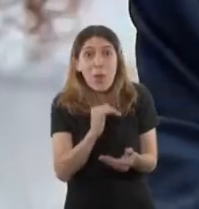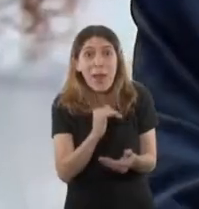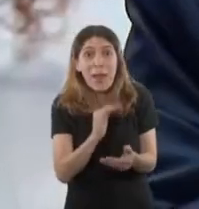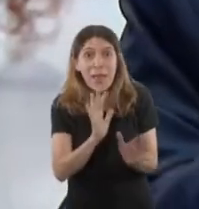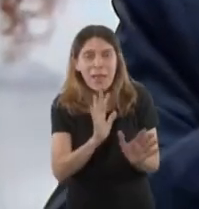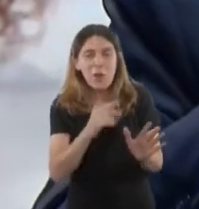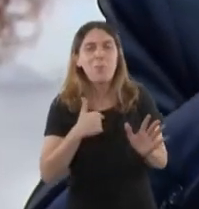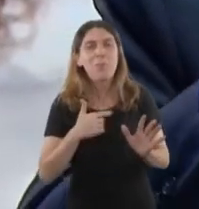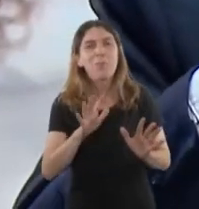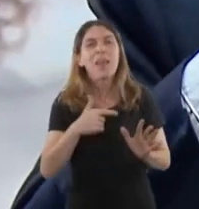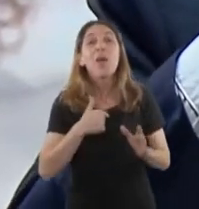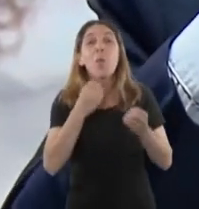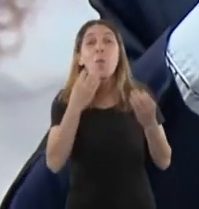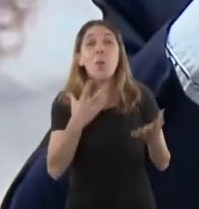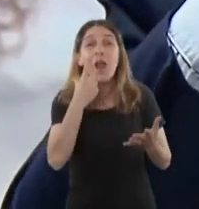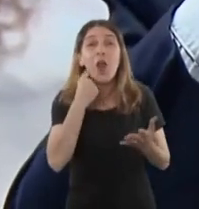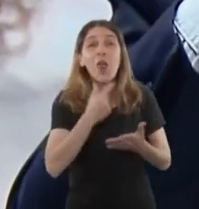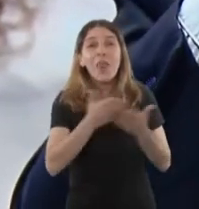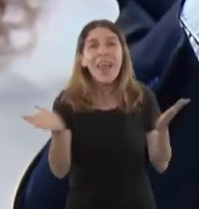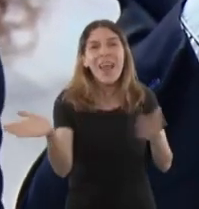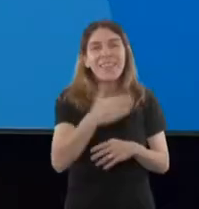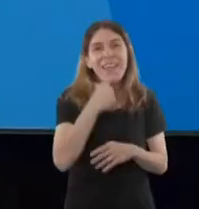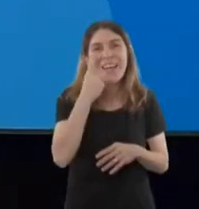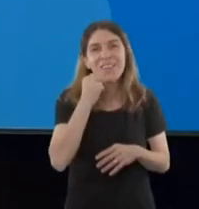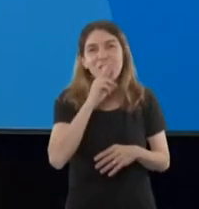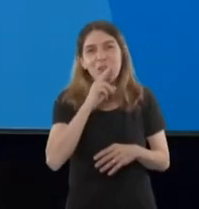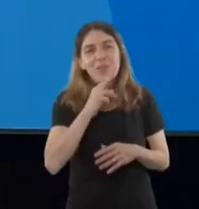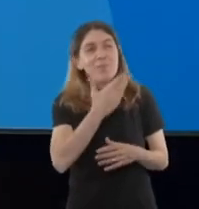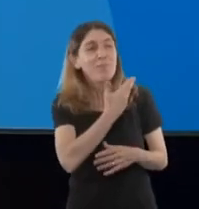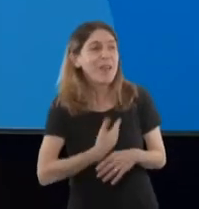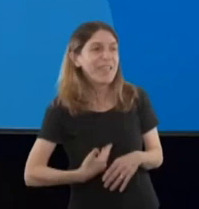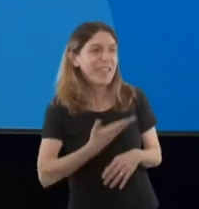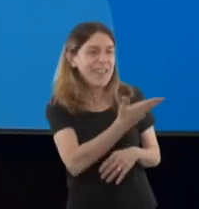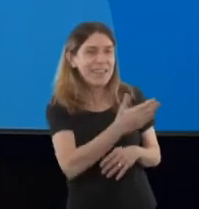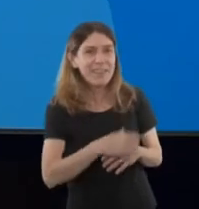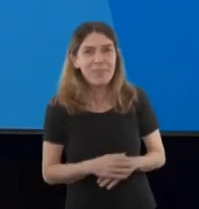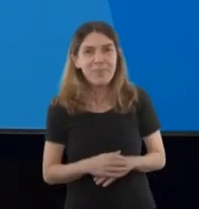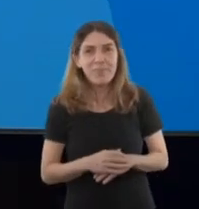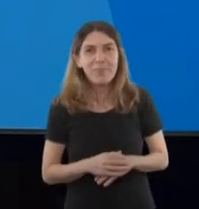muy buenos días a todos ya todas señor presidente